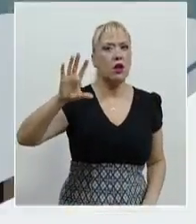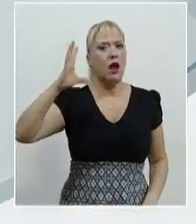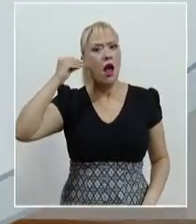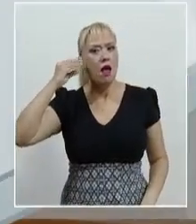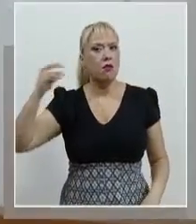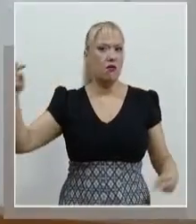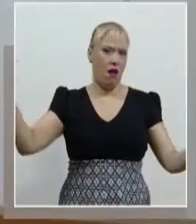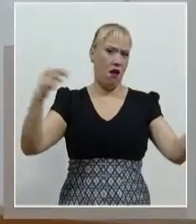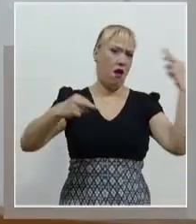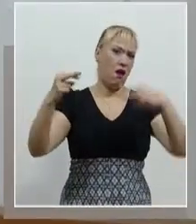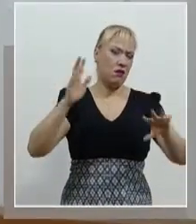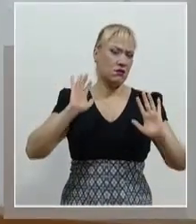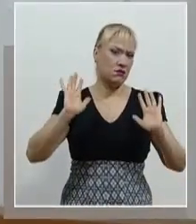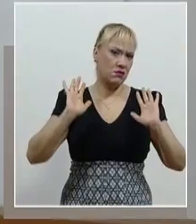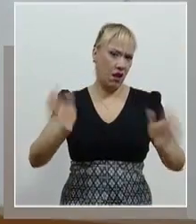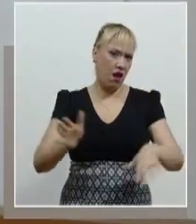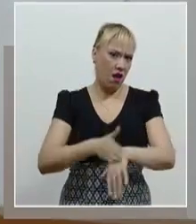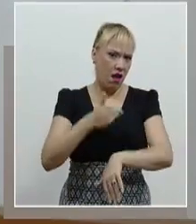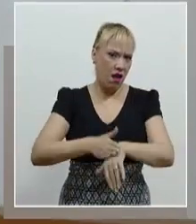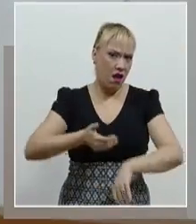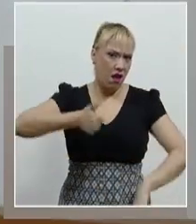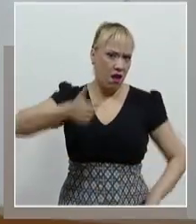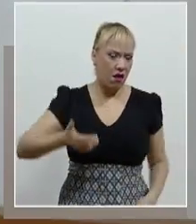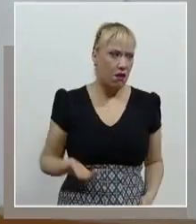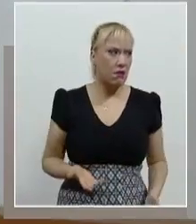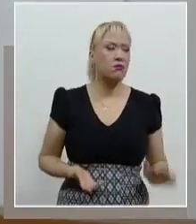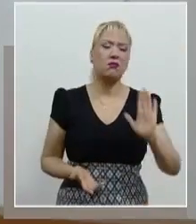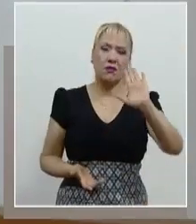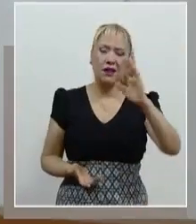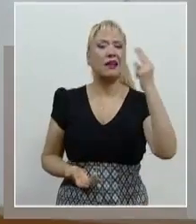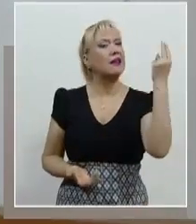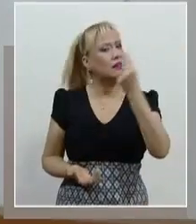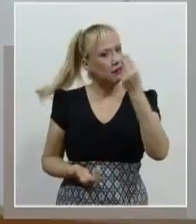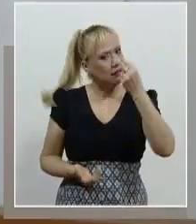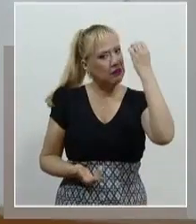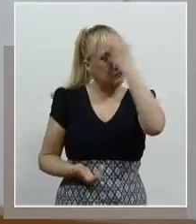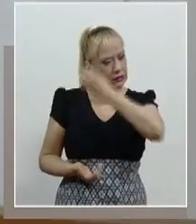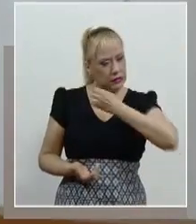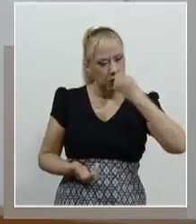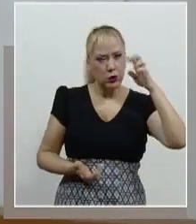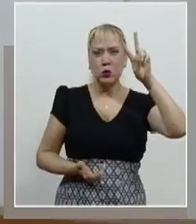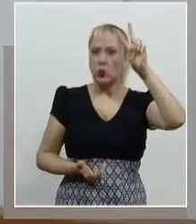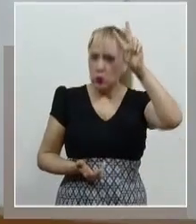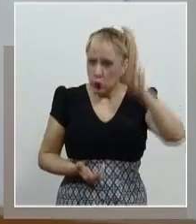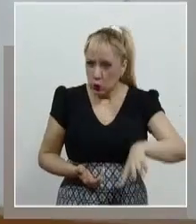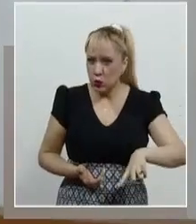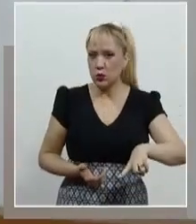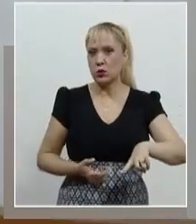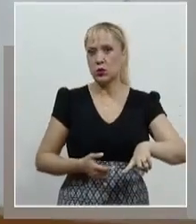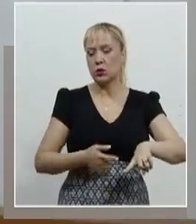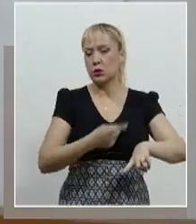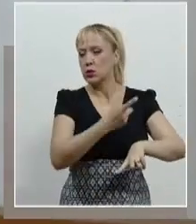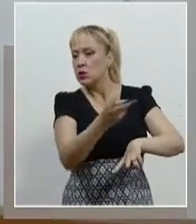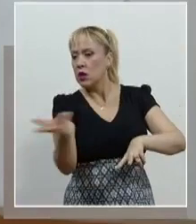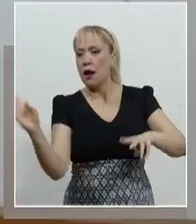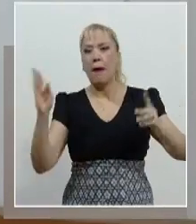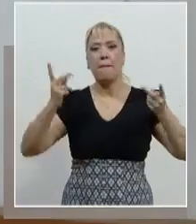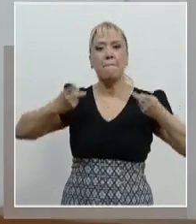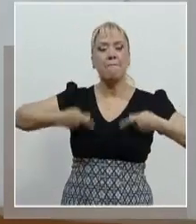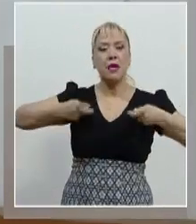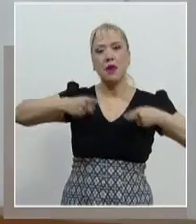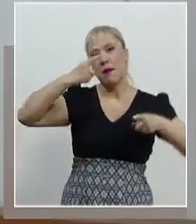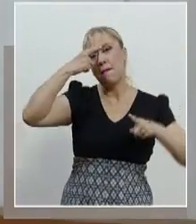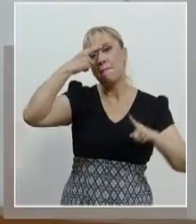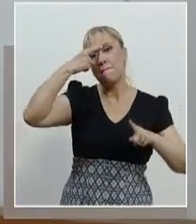acreditar. Creo que sí es necesario revisar que realmente las personas a quienes iba dirigida